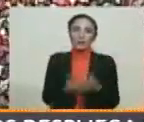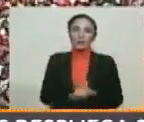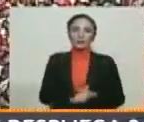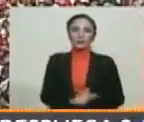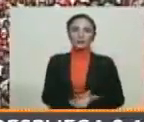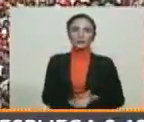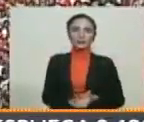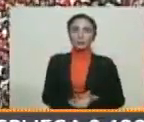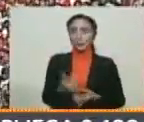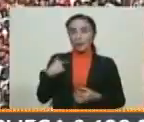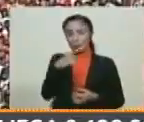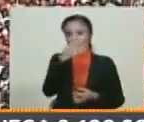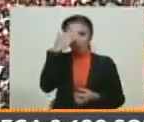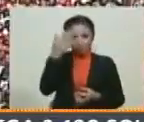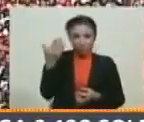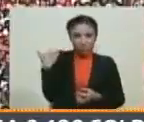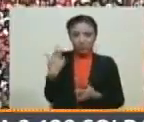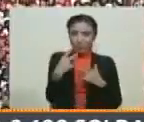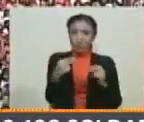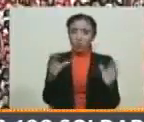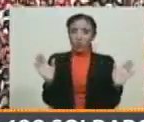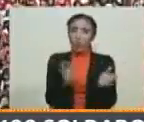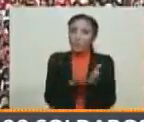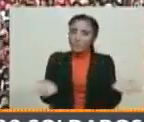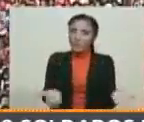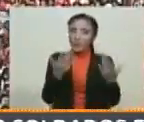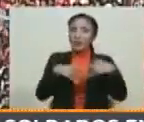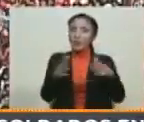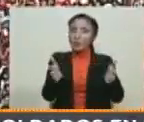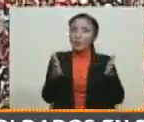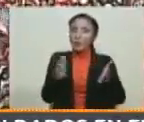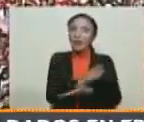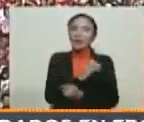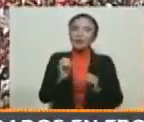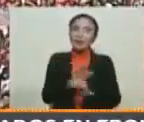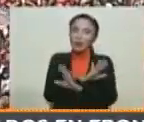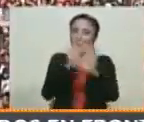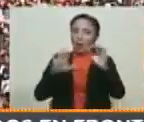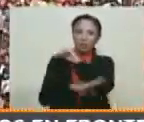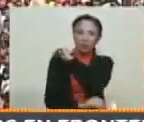no se les olvide que necesitamos ganar y ganar bien